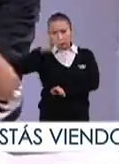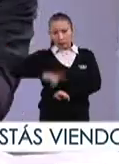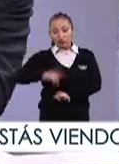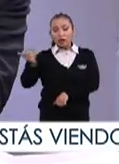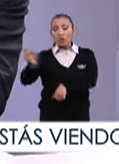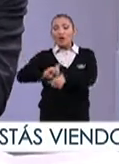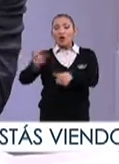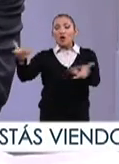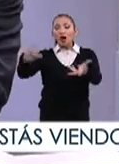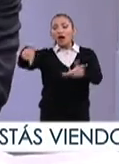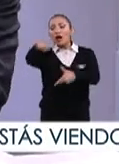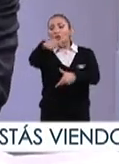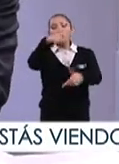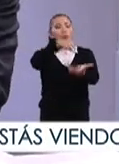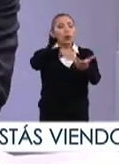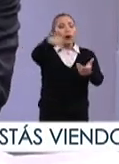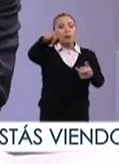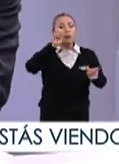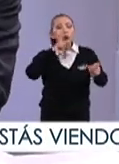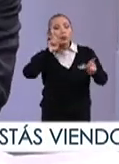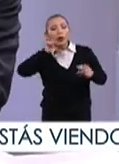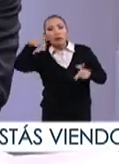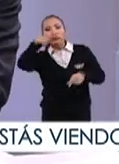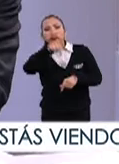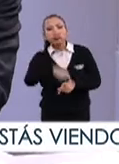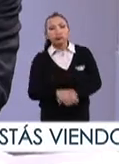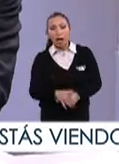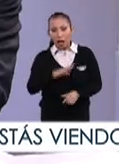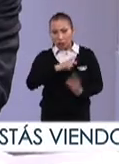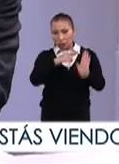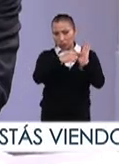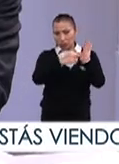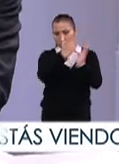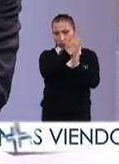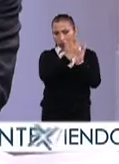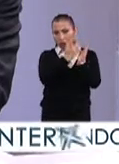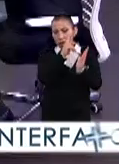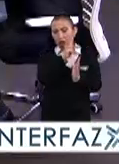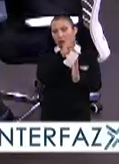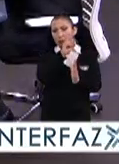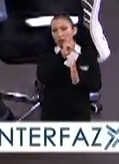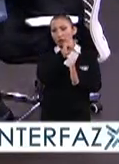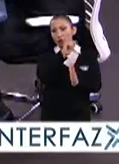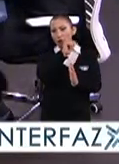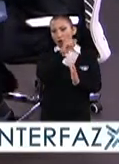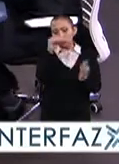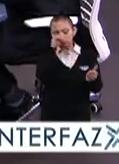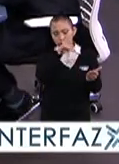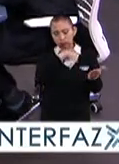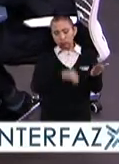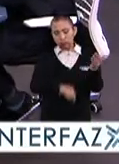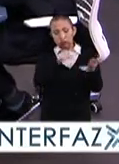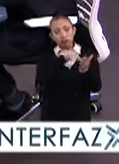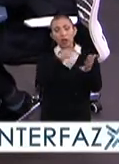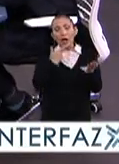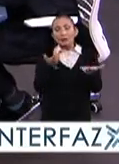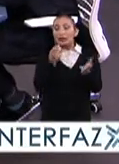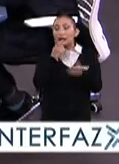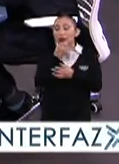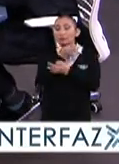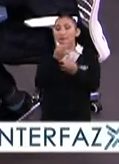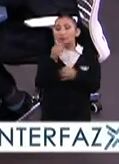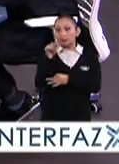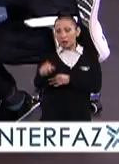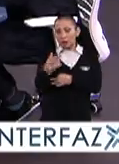día a día, ¿no? El día a día. Asumir desde luego, tenemos un protocolo ahorita, hoy por hoy, que se emitió con motivo de las elecciones, en el cual este protocolo se inscribe en